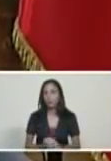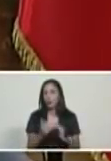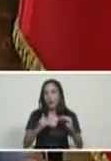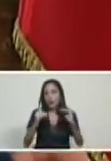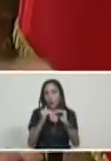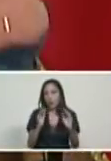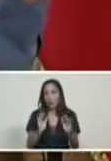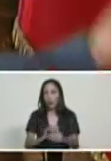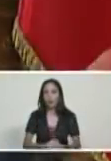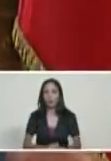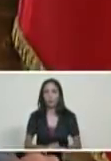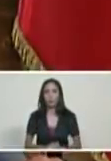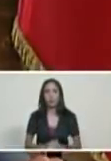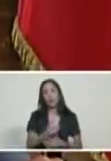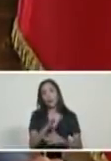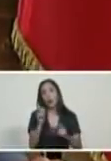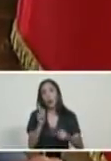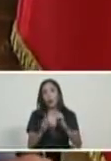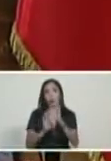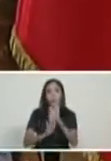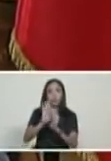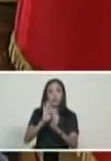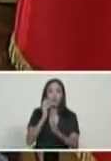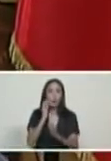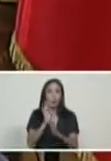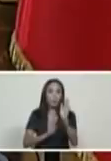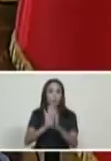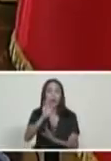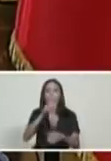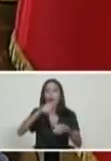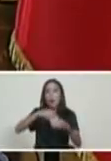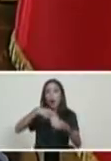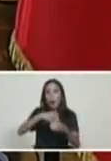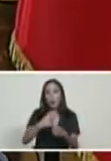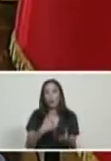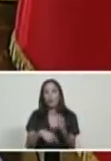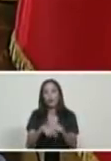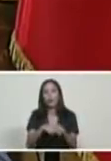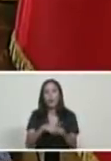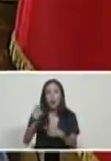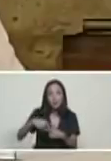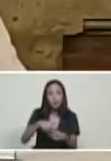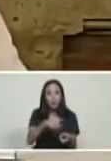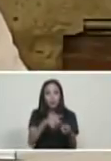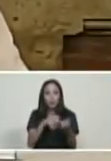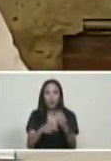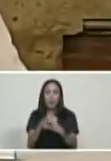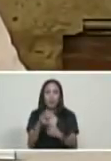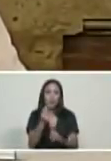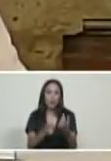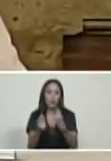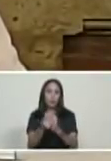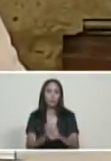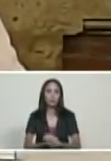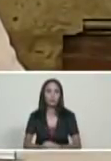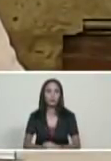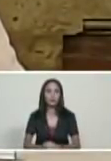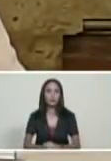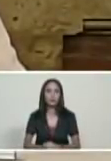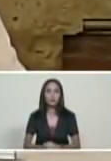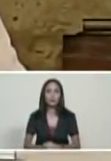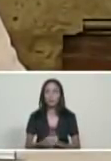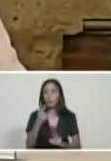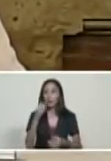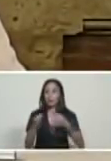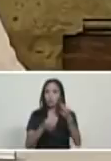igual o inclusive superior en el momento que usted retire su dinero. Correcto, fíjate, aquí conversadito, pues,